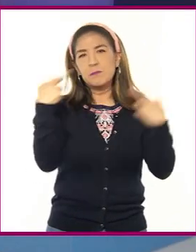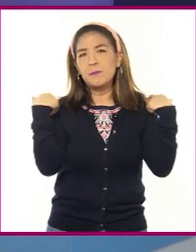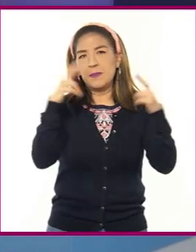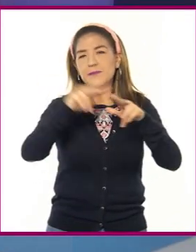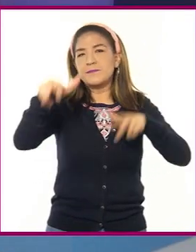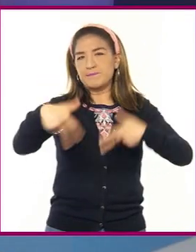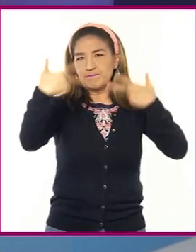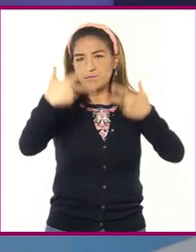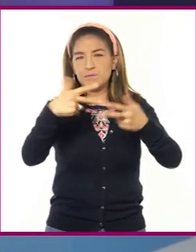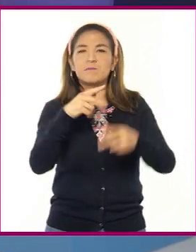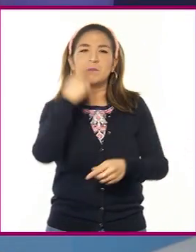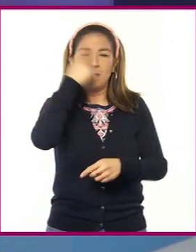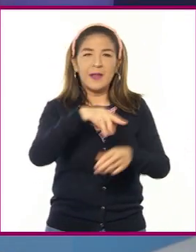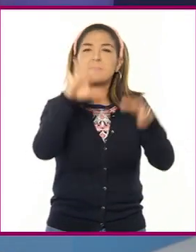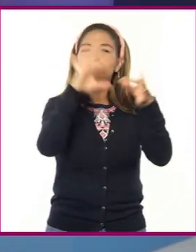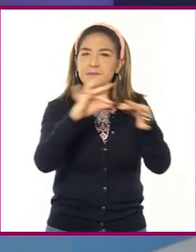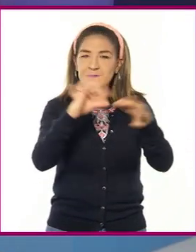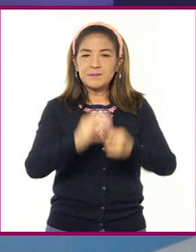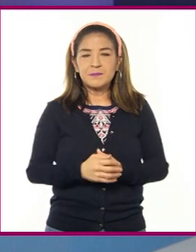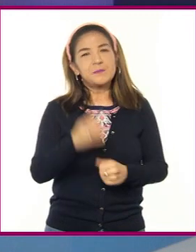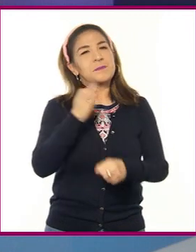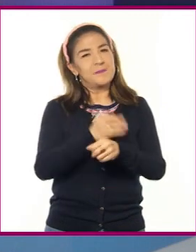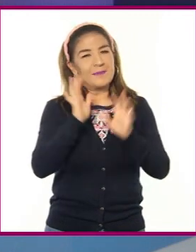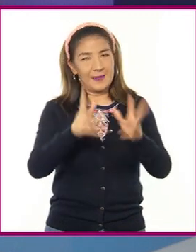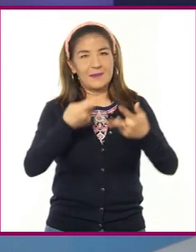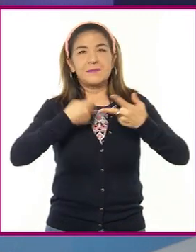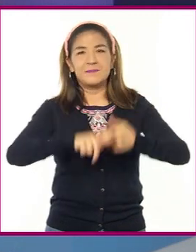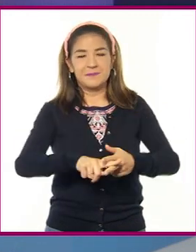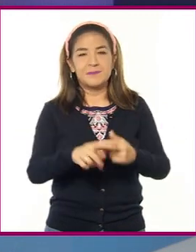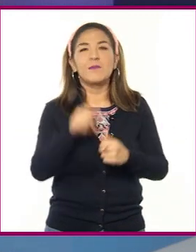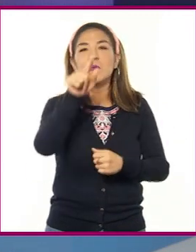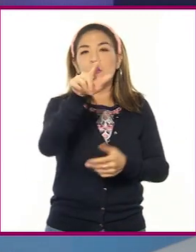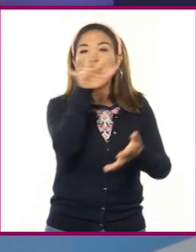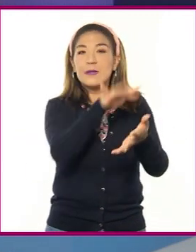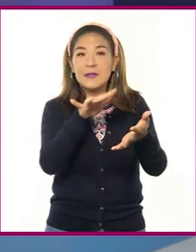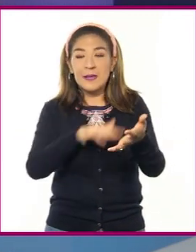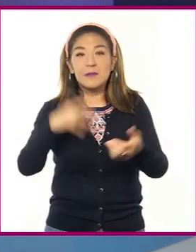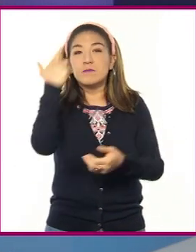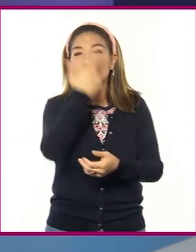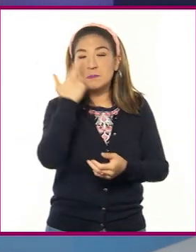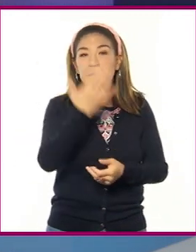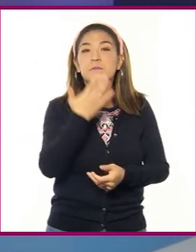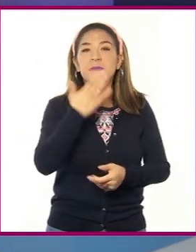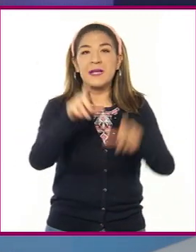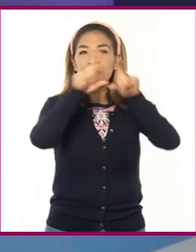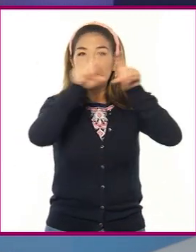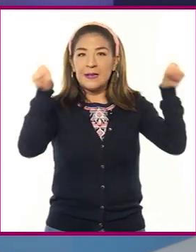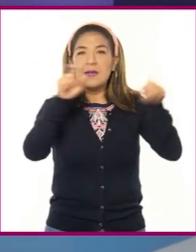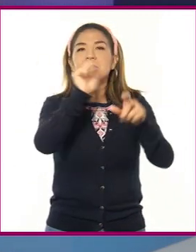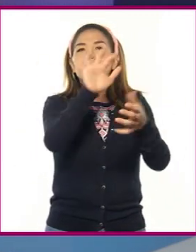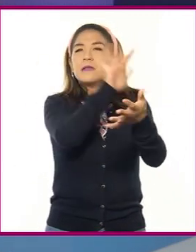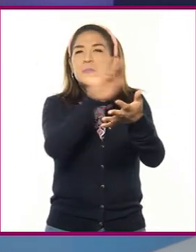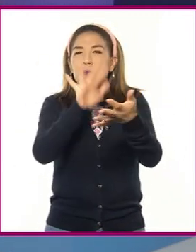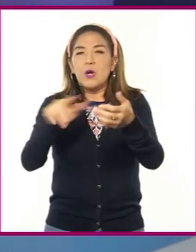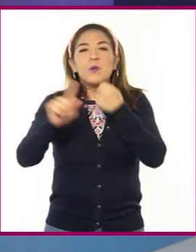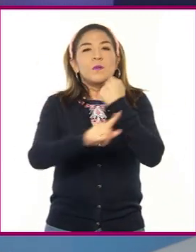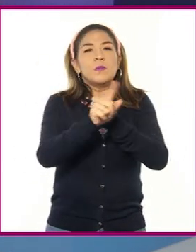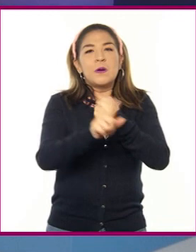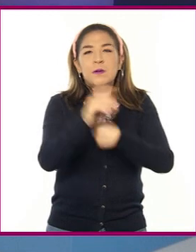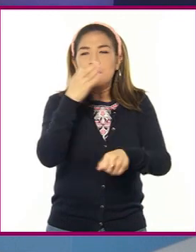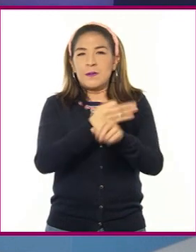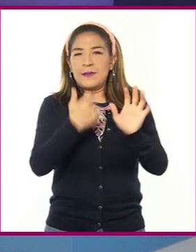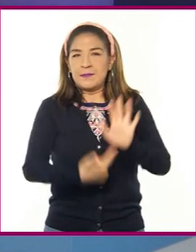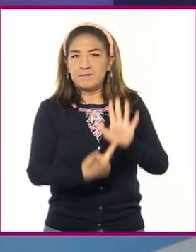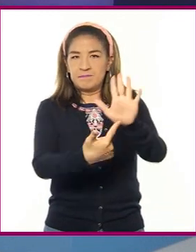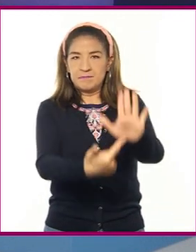distancia. Vamos a comenzar. Lean y analicen cuidadosamente el enunciado de cada uno de los problemas que se